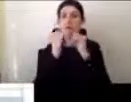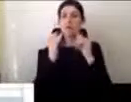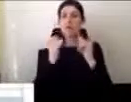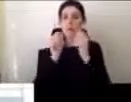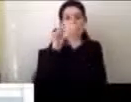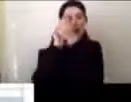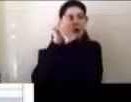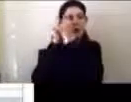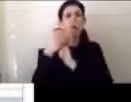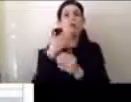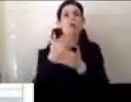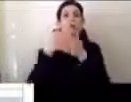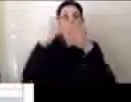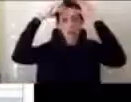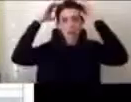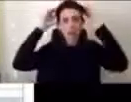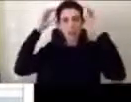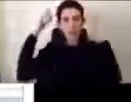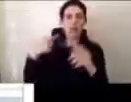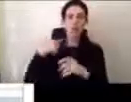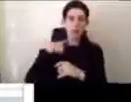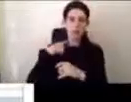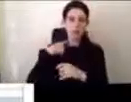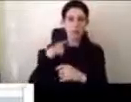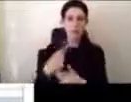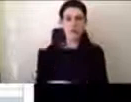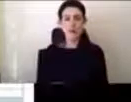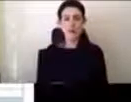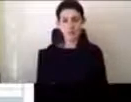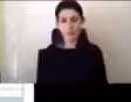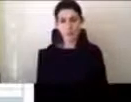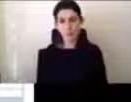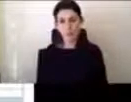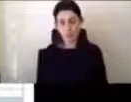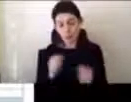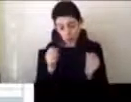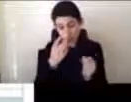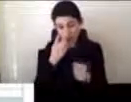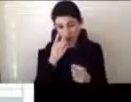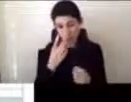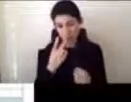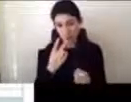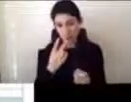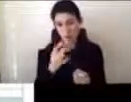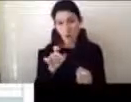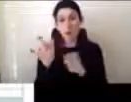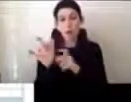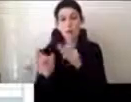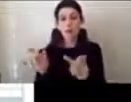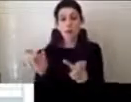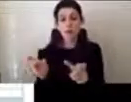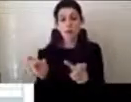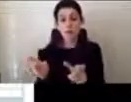Eso generalmente se puede observar en personas que han sufrido,